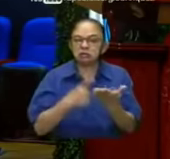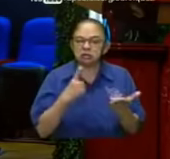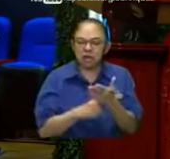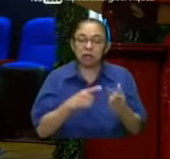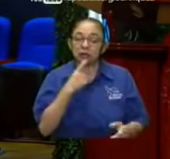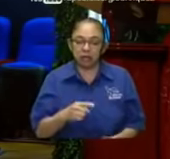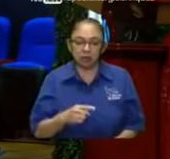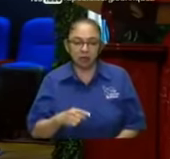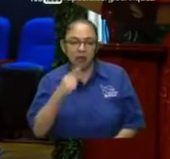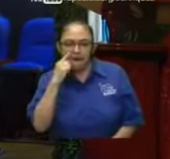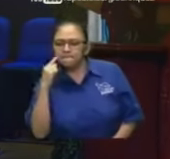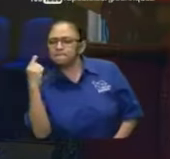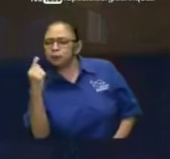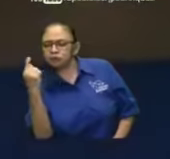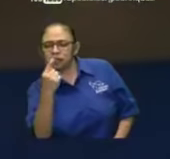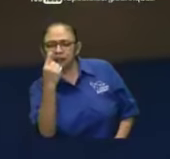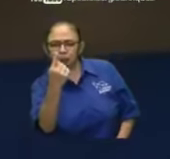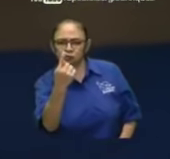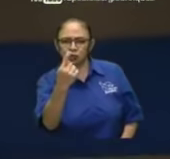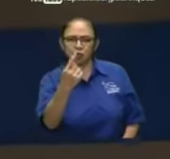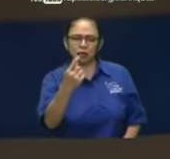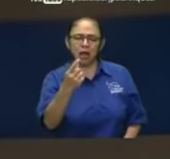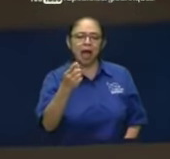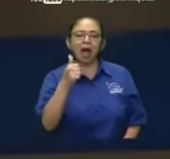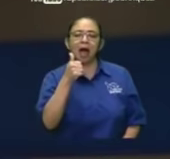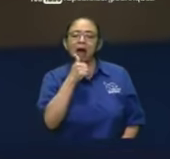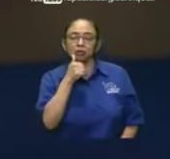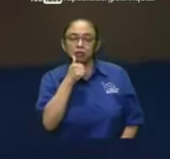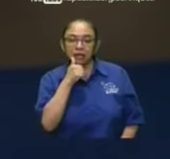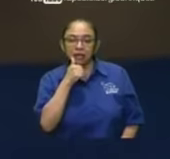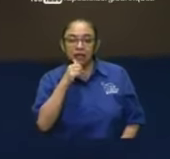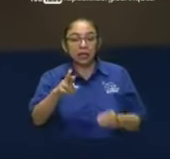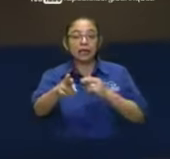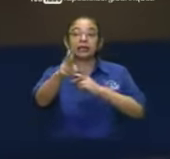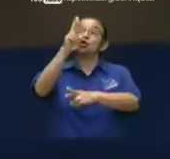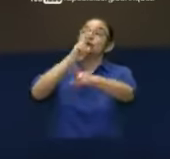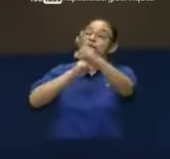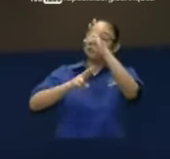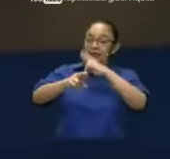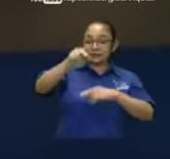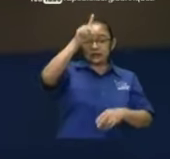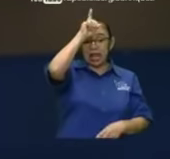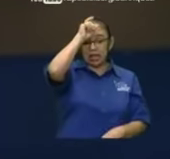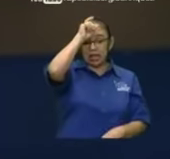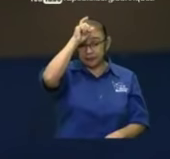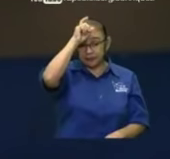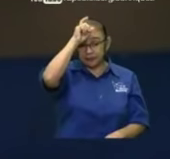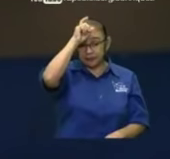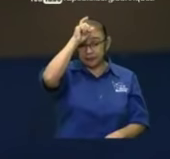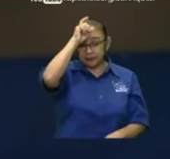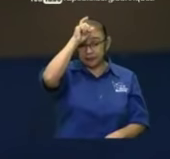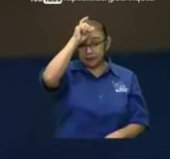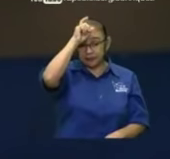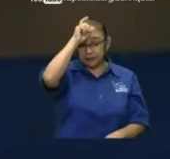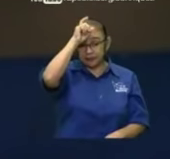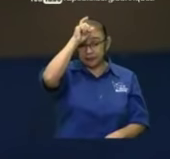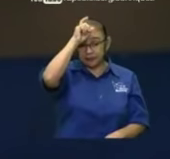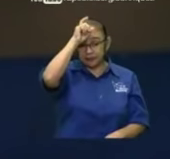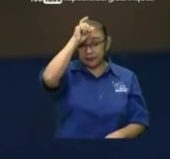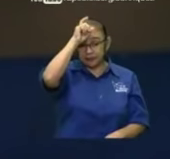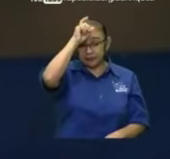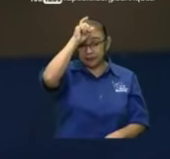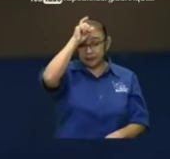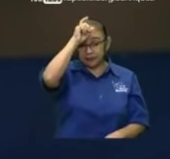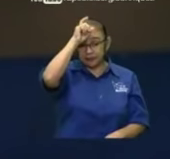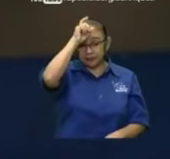busquémonos un líder que nos regrese a Egipto. Y Dios se enoja y les dice,